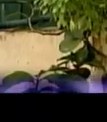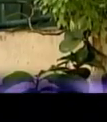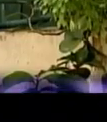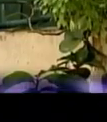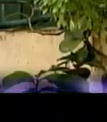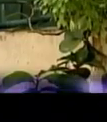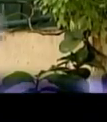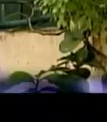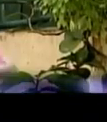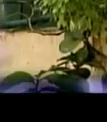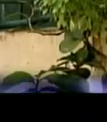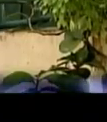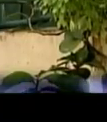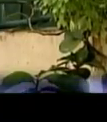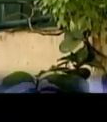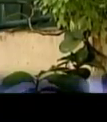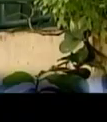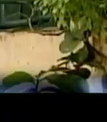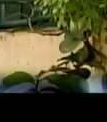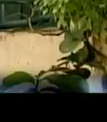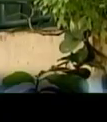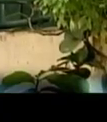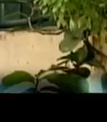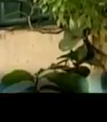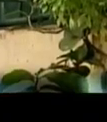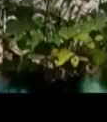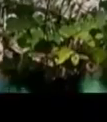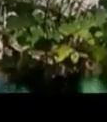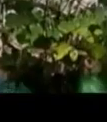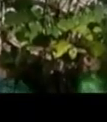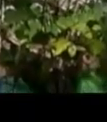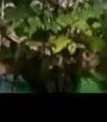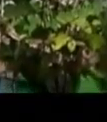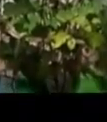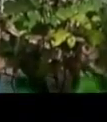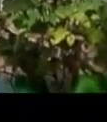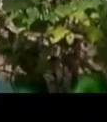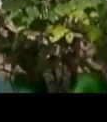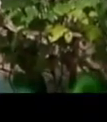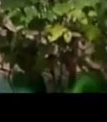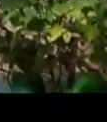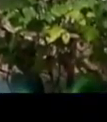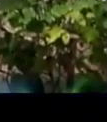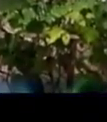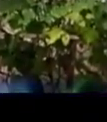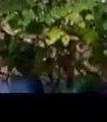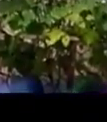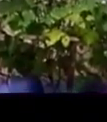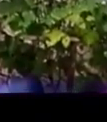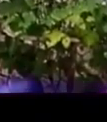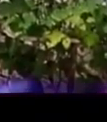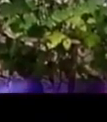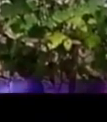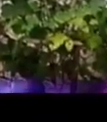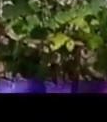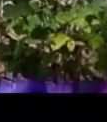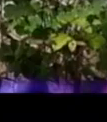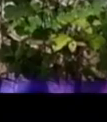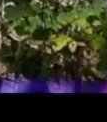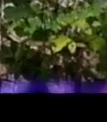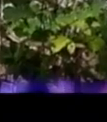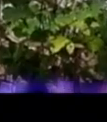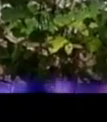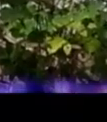como la casa de Dorita. ¡Alabado, bacalao! Ponle un poco de freno a esa imaginación. Solo en casos graves debemos